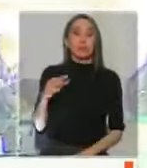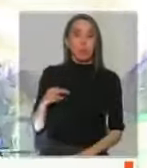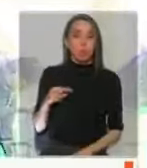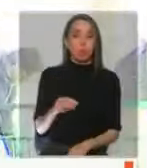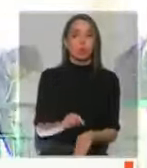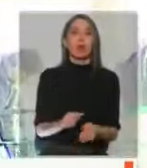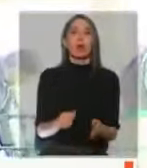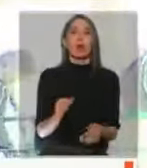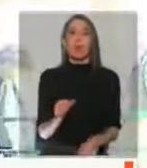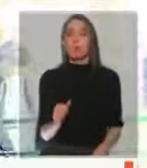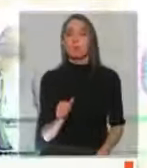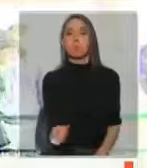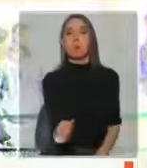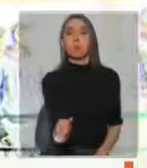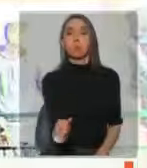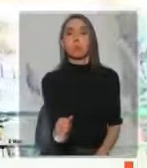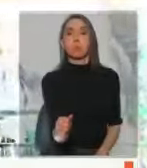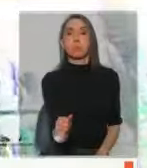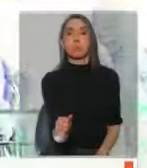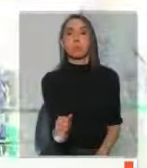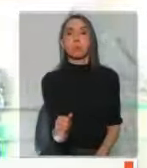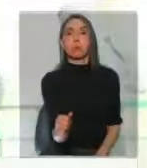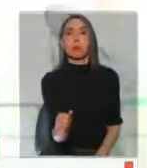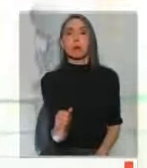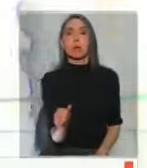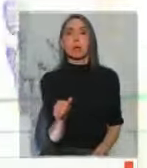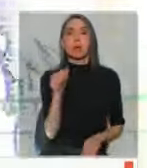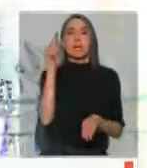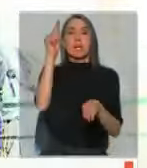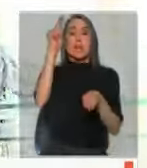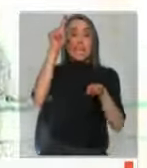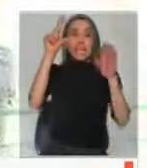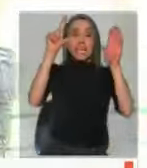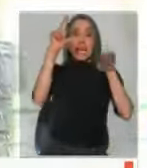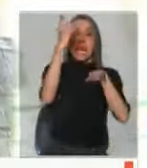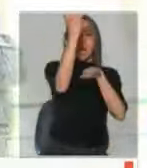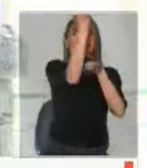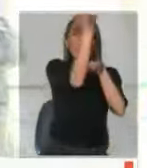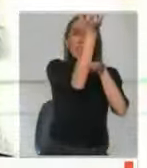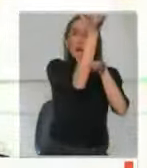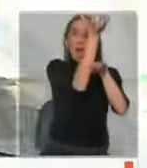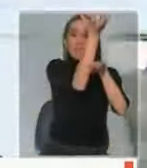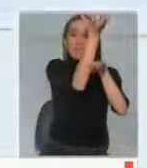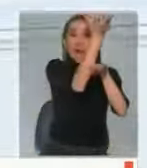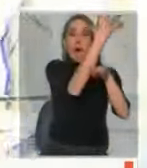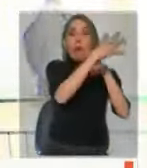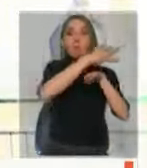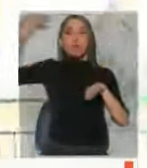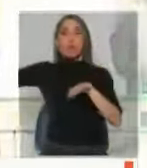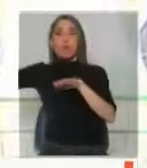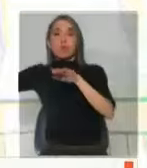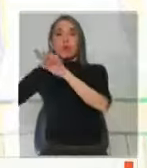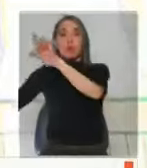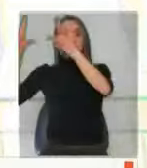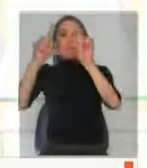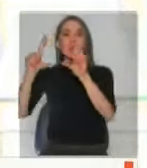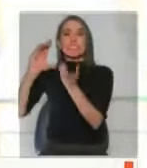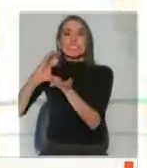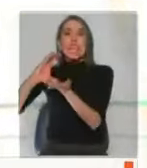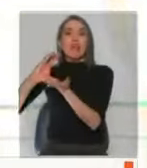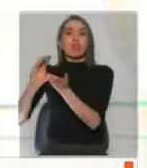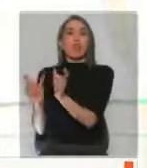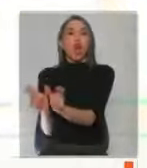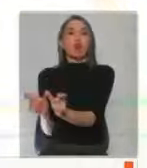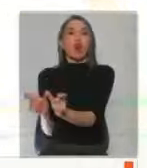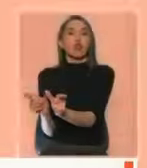activar un botón de modo que lo que está pasando al interior del bus se empiece a proyectar de inmediato en el centro de control y de esa manera poder